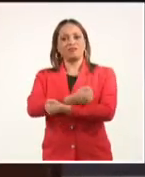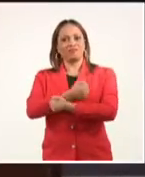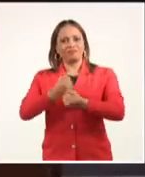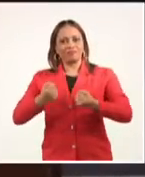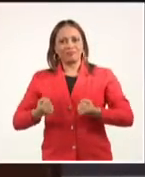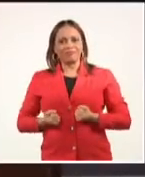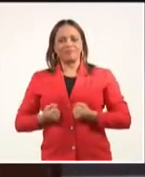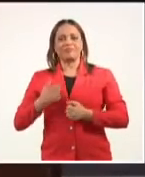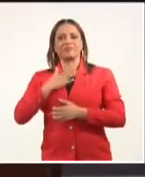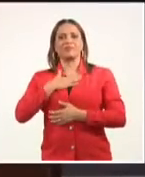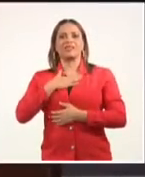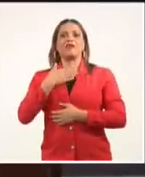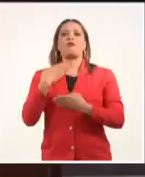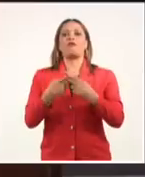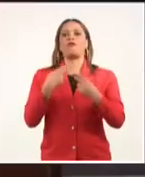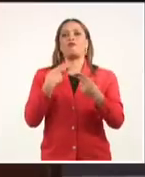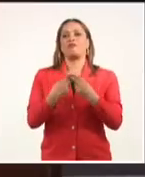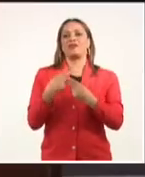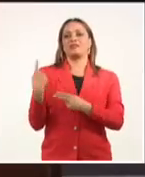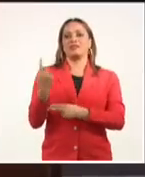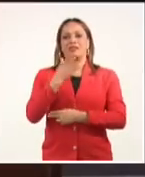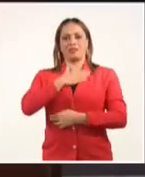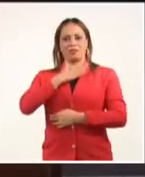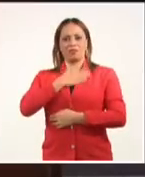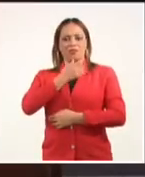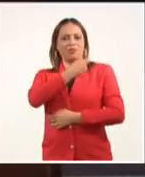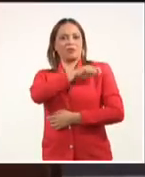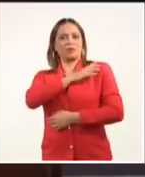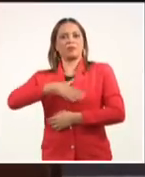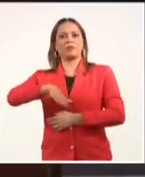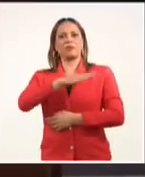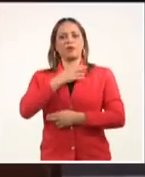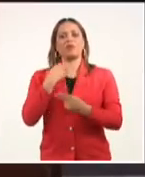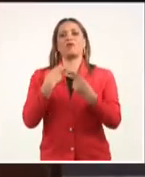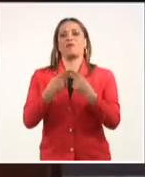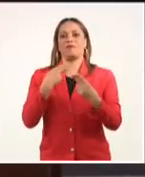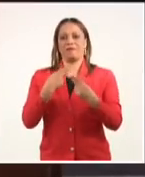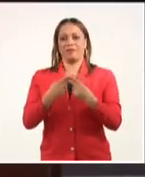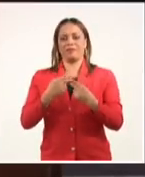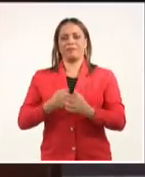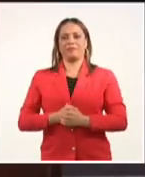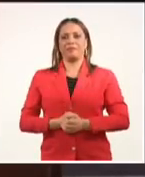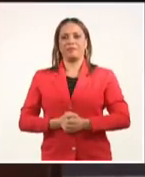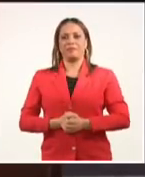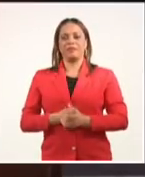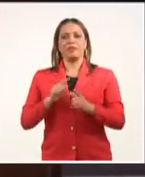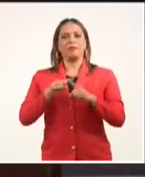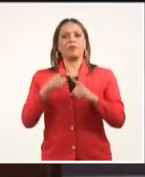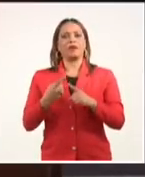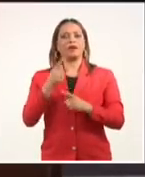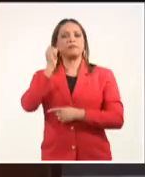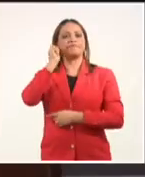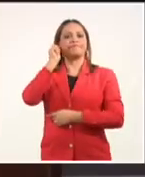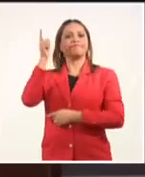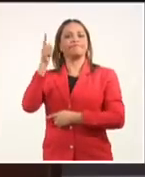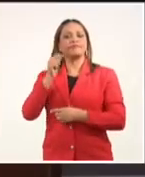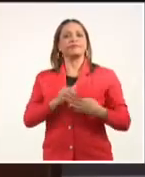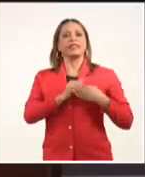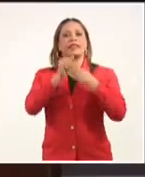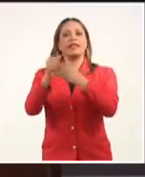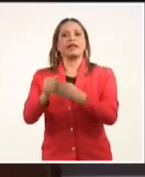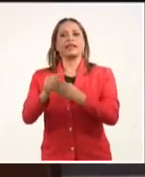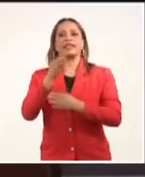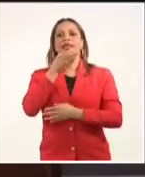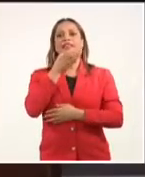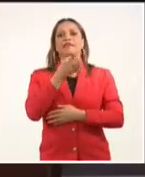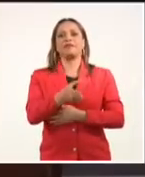en sí mismo de nuestro heroico pueblo. por la sabia conducción del comandante en jefe